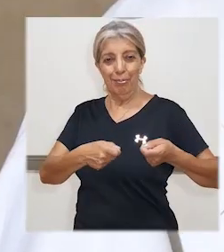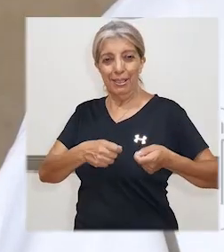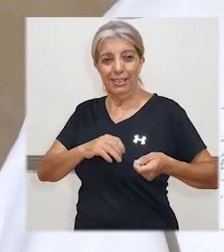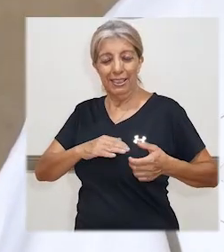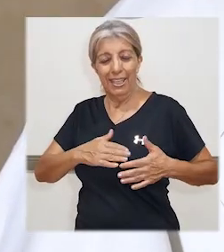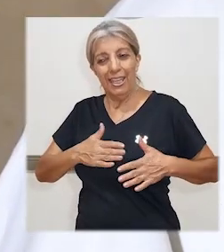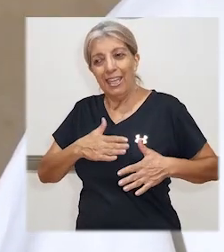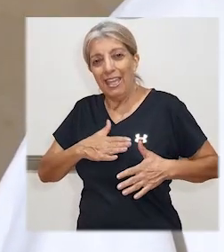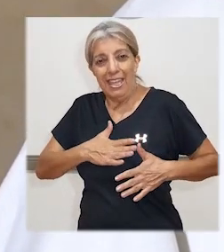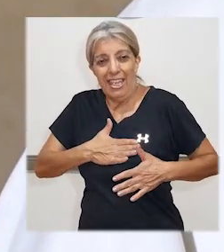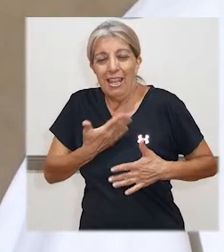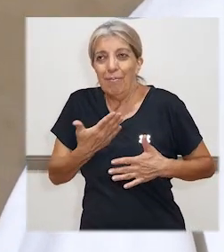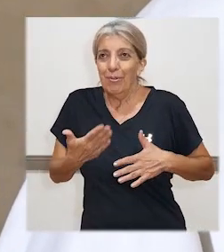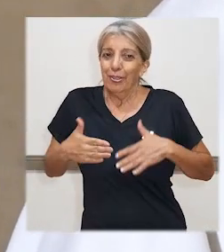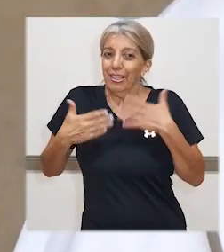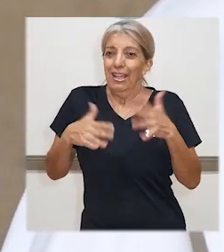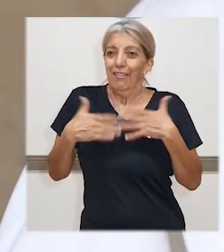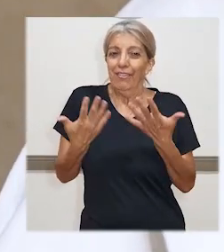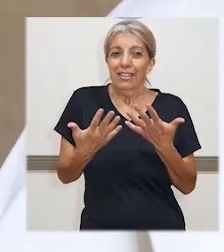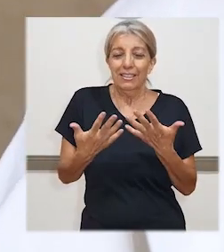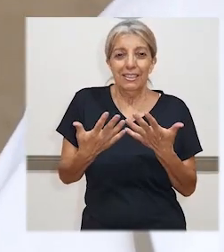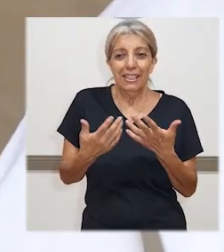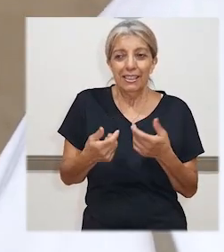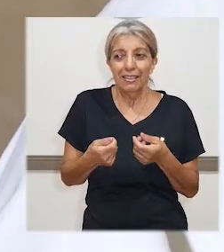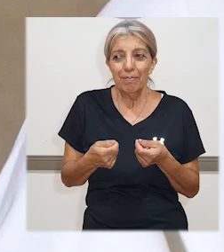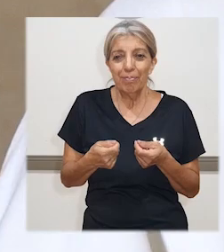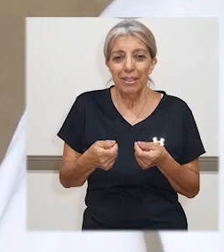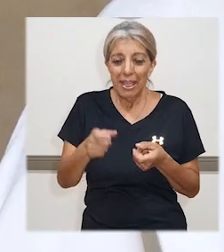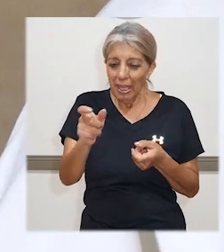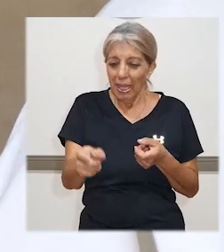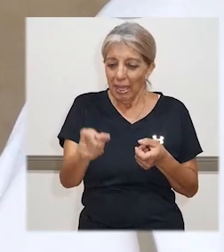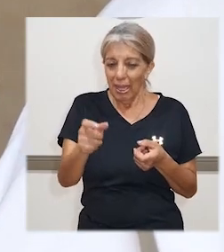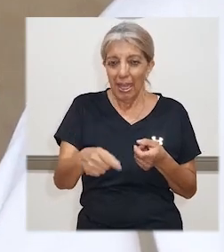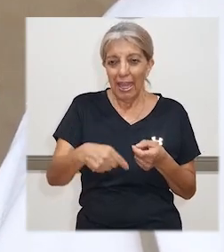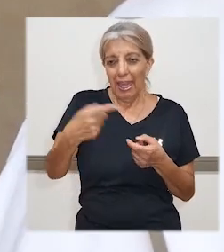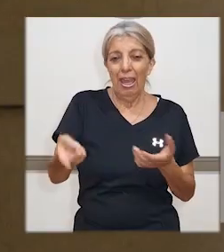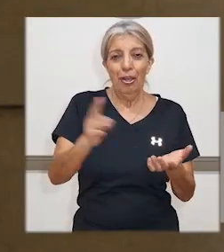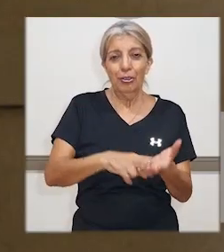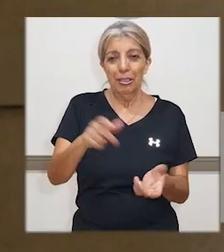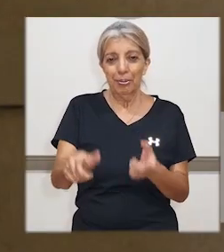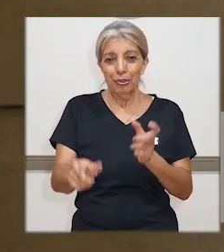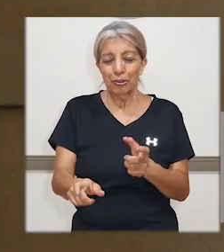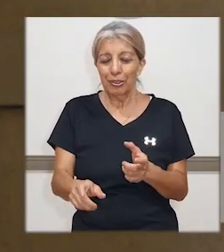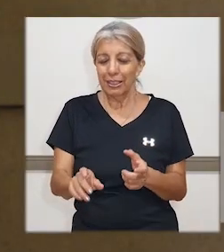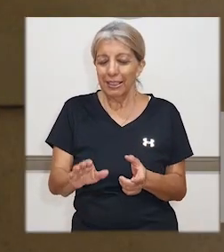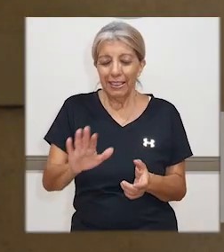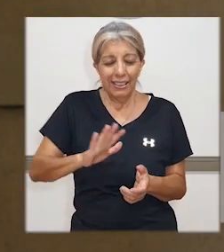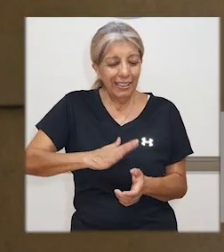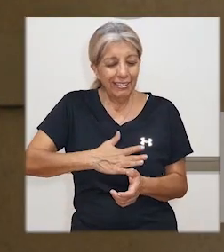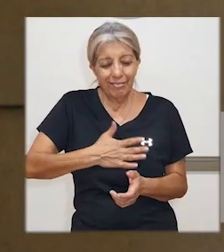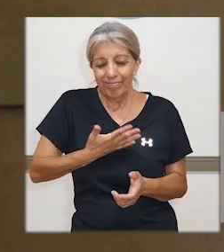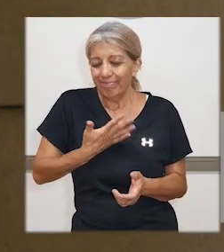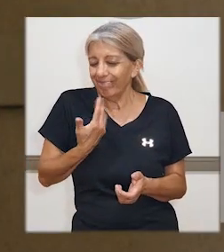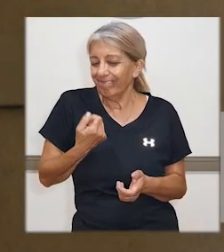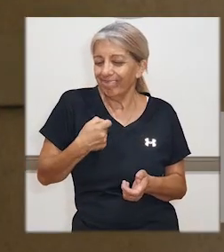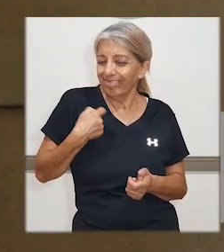la santidad, podremos hacer de la iglesia un espacio donde todos podamos habitarla. Qué hermoso es pensar que